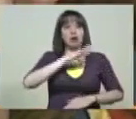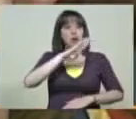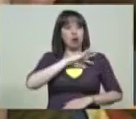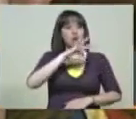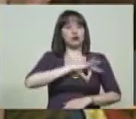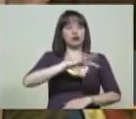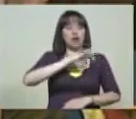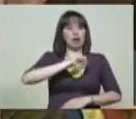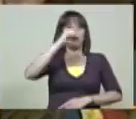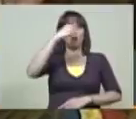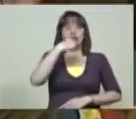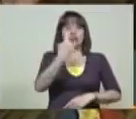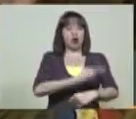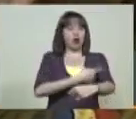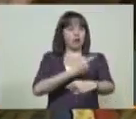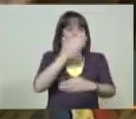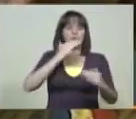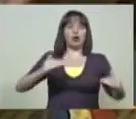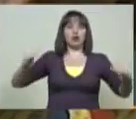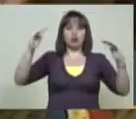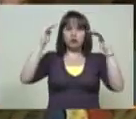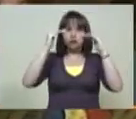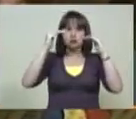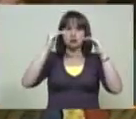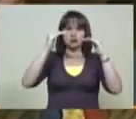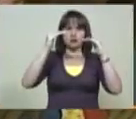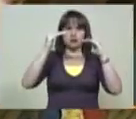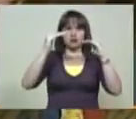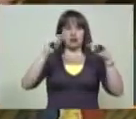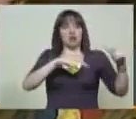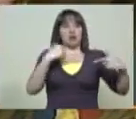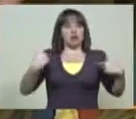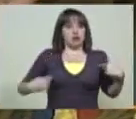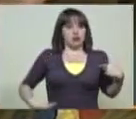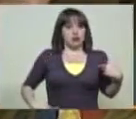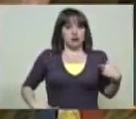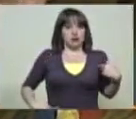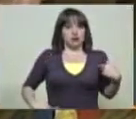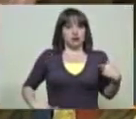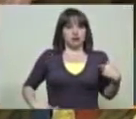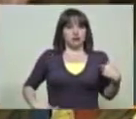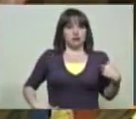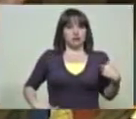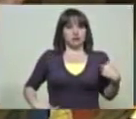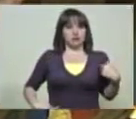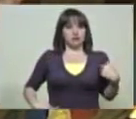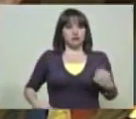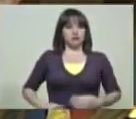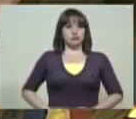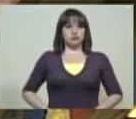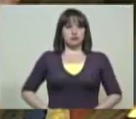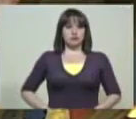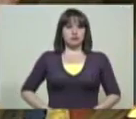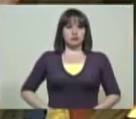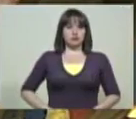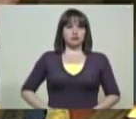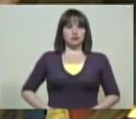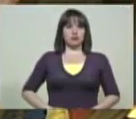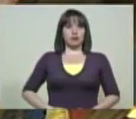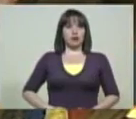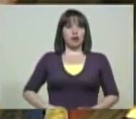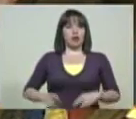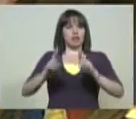dicen nuestros hermanos mayores de la china hermanos mayores de la república popular